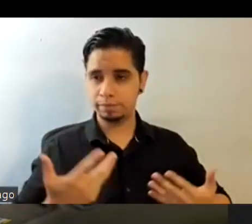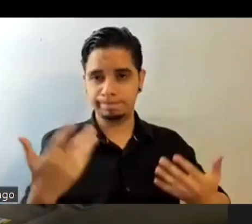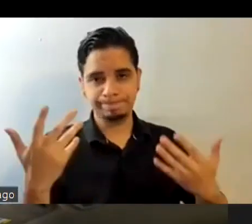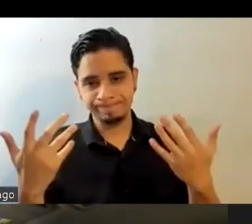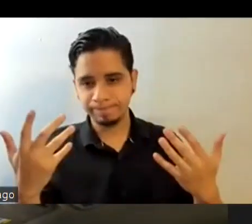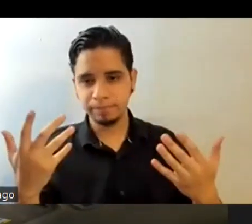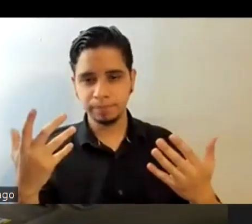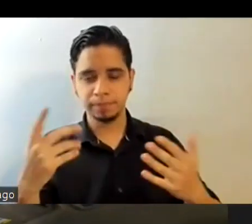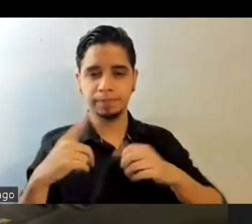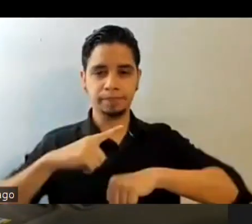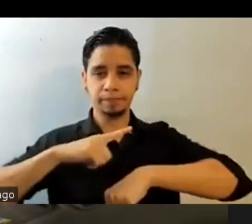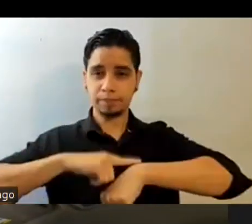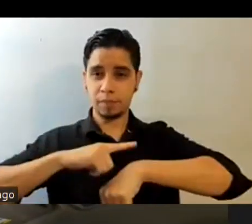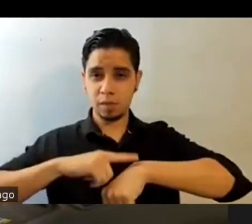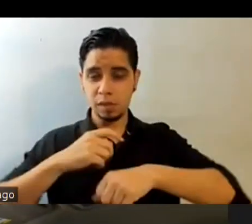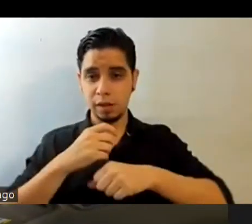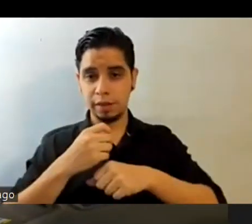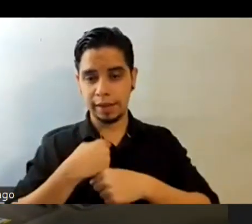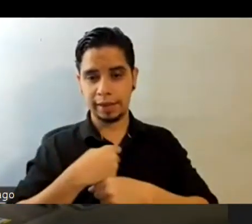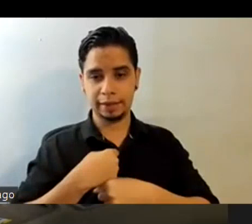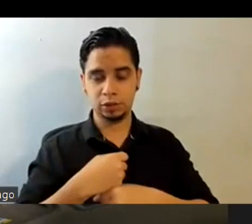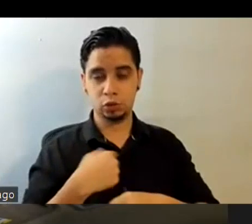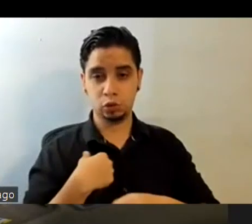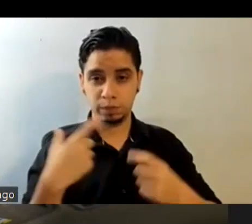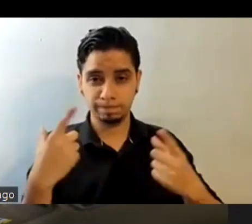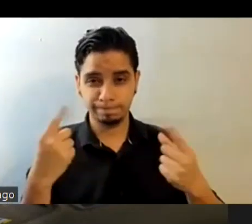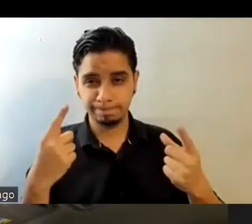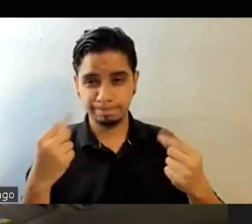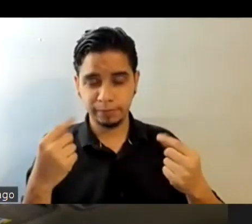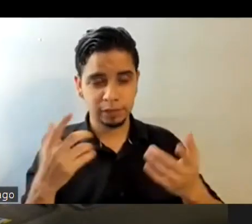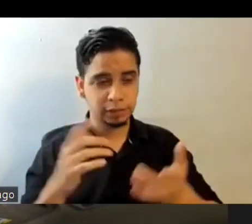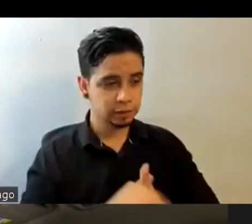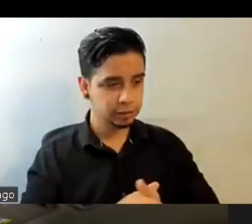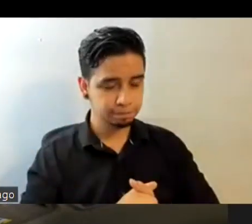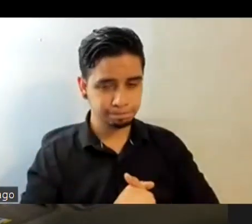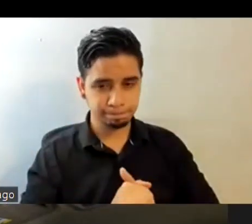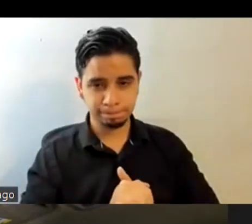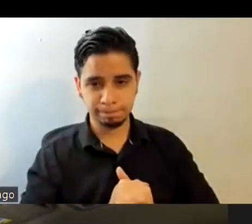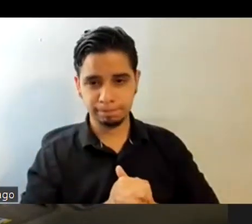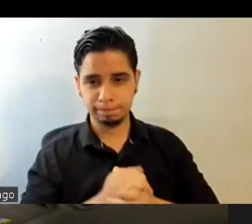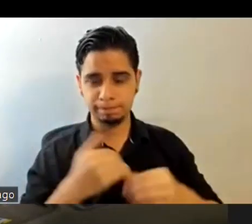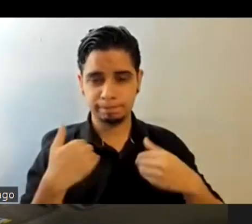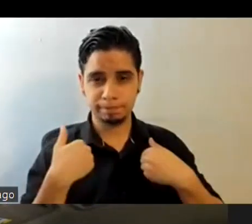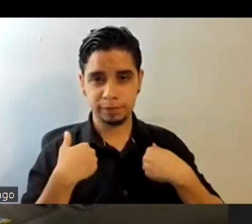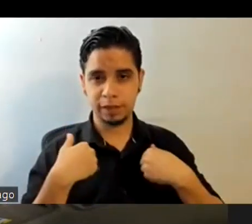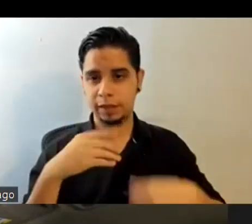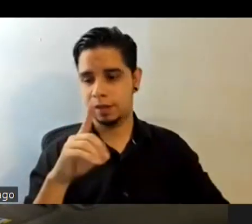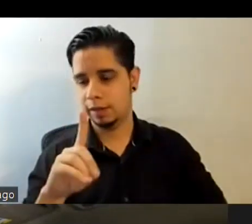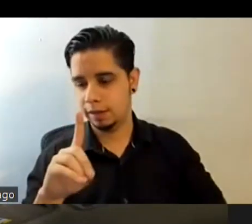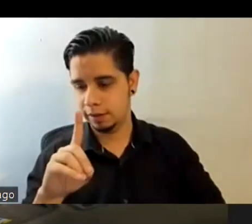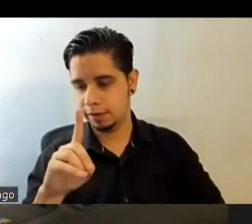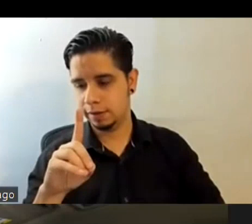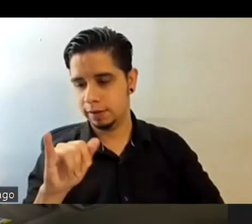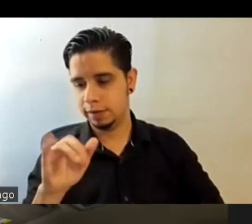Y el momento de crear, pues yo lo que hacía era, tenía unos pequeños diarios que yo había conseguido en un